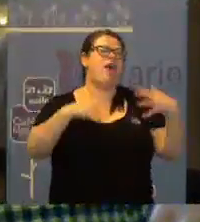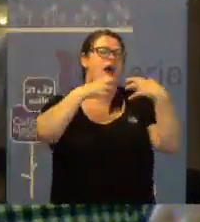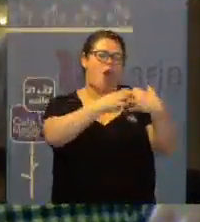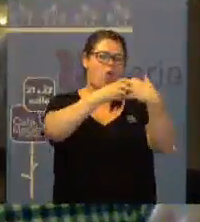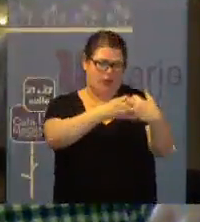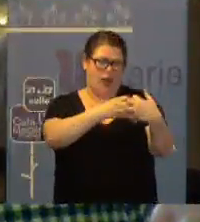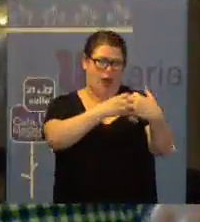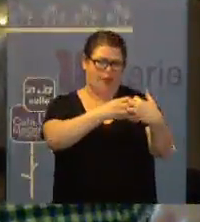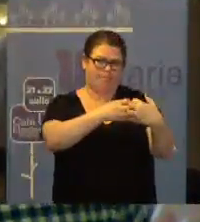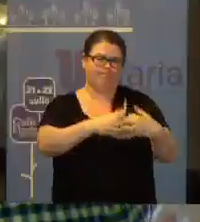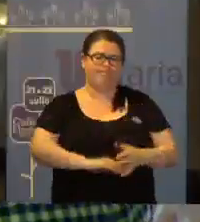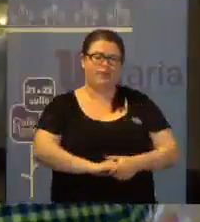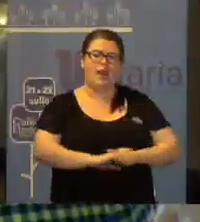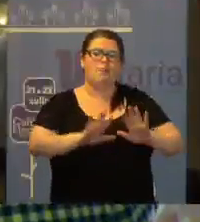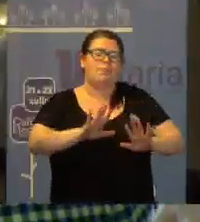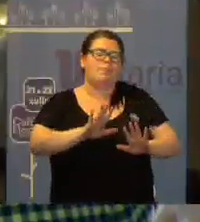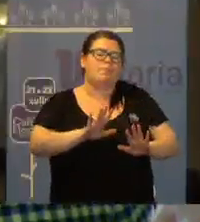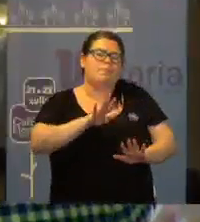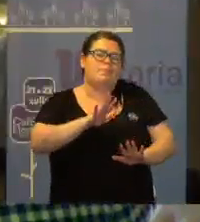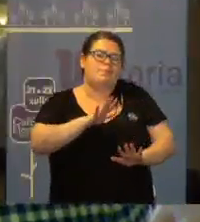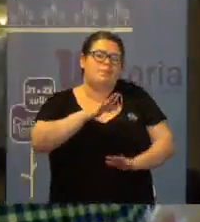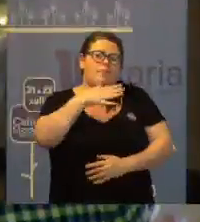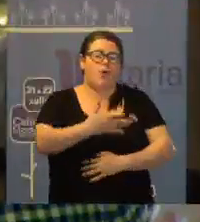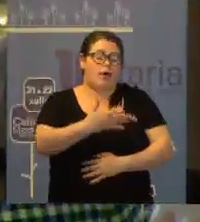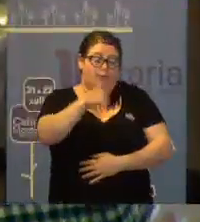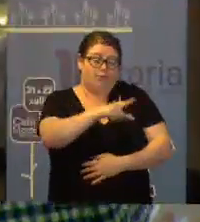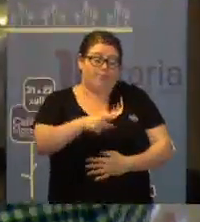ela. Porque senón